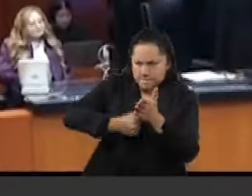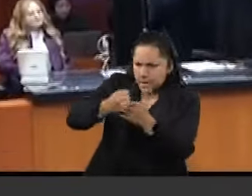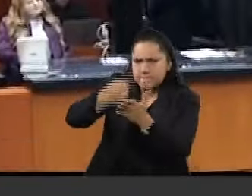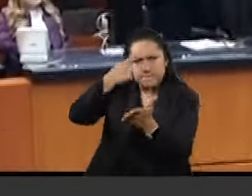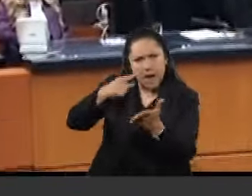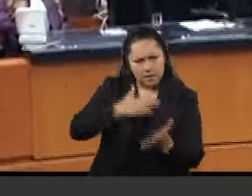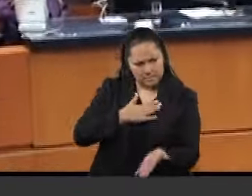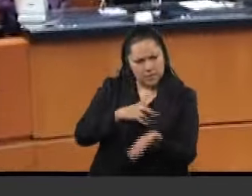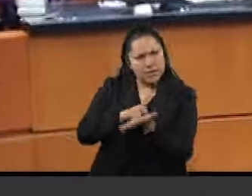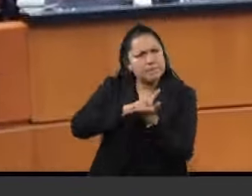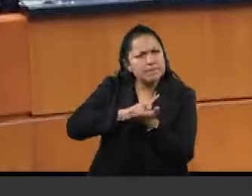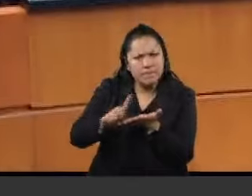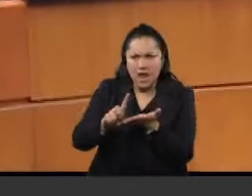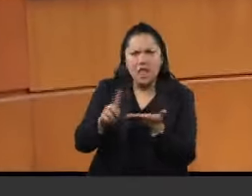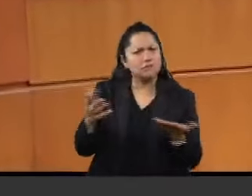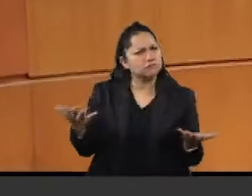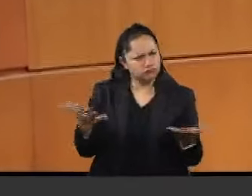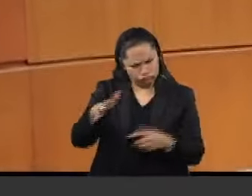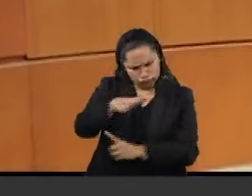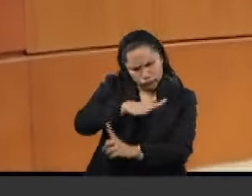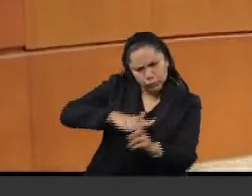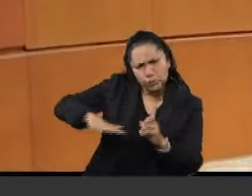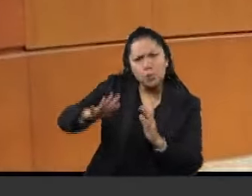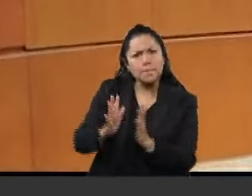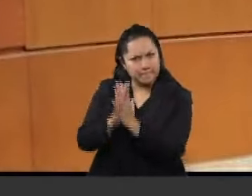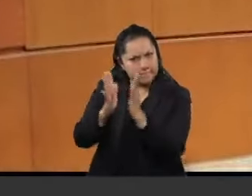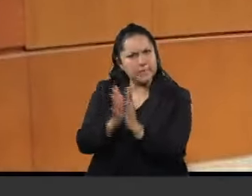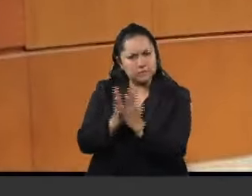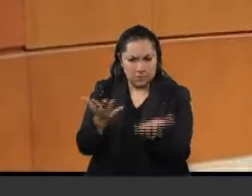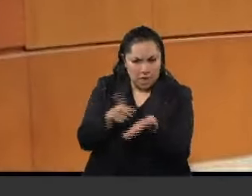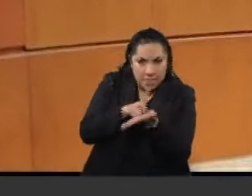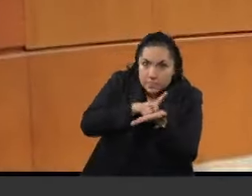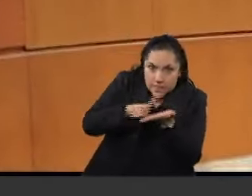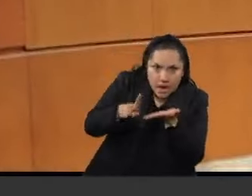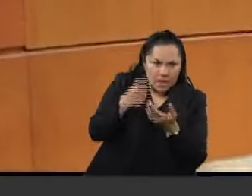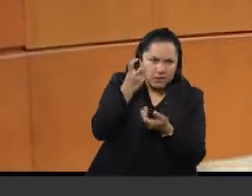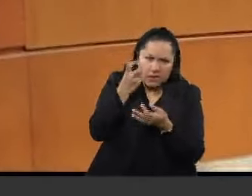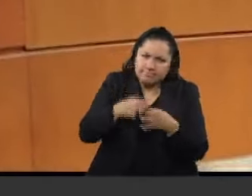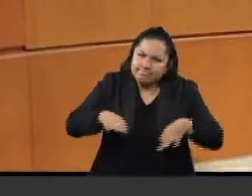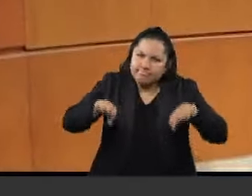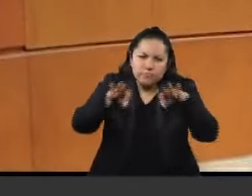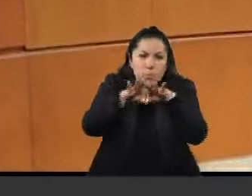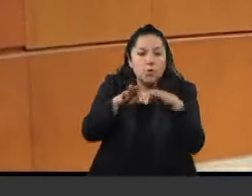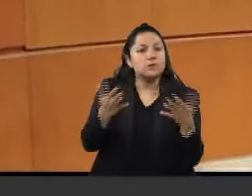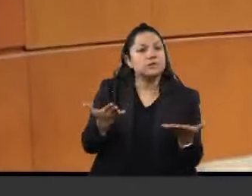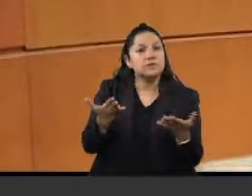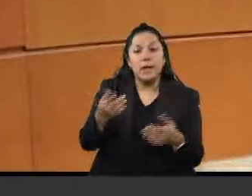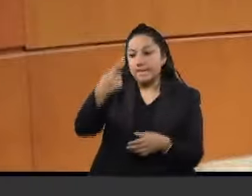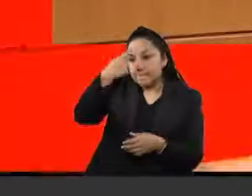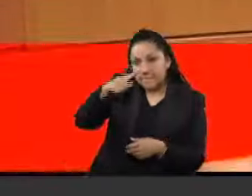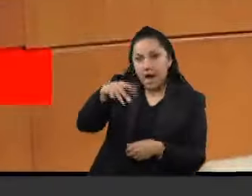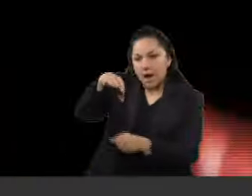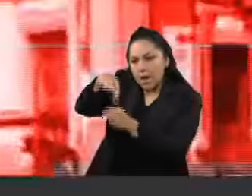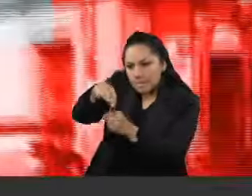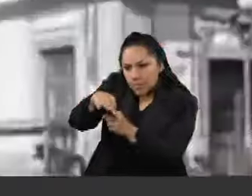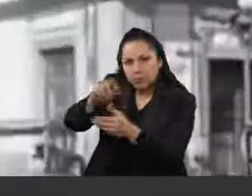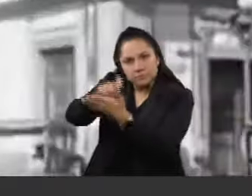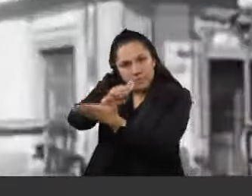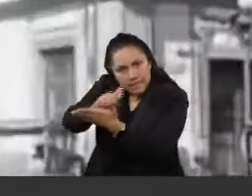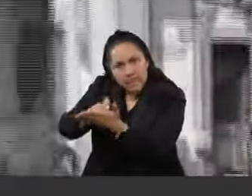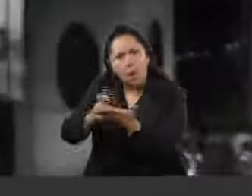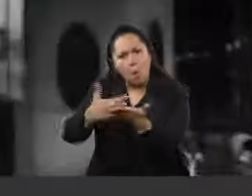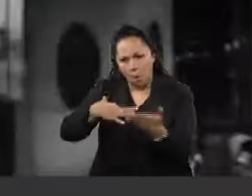civil, el de votar y poder ser elegidas y estar en los espacios de decisión.